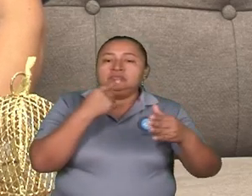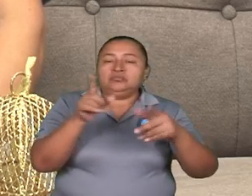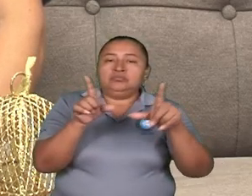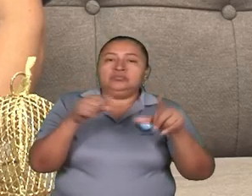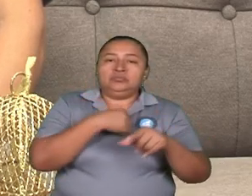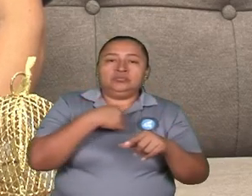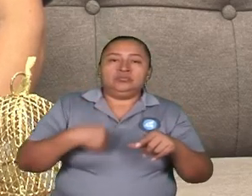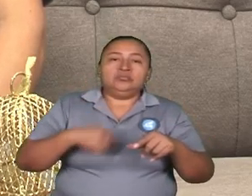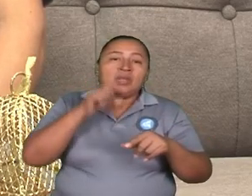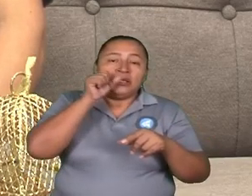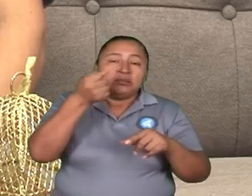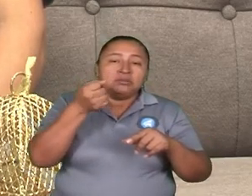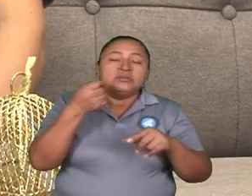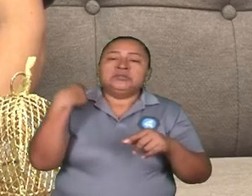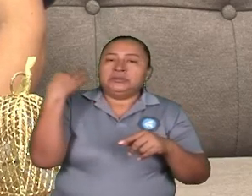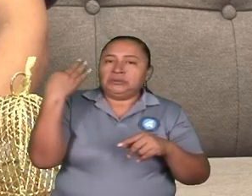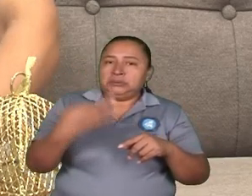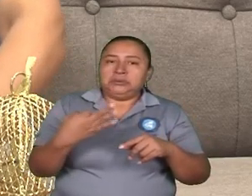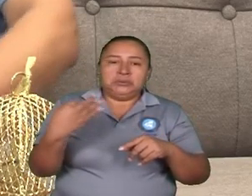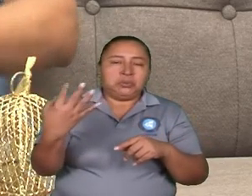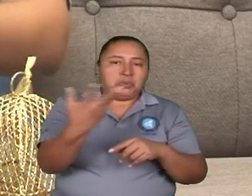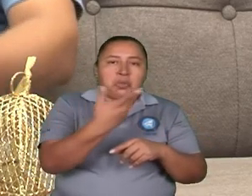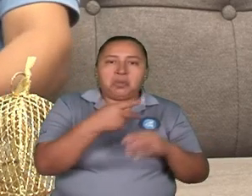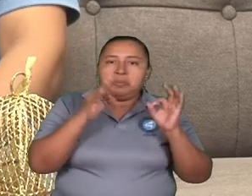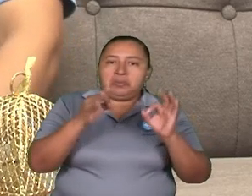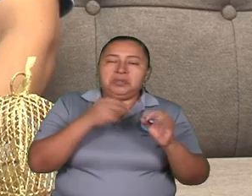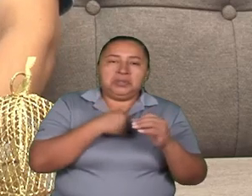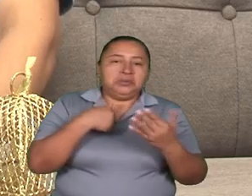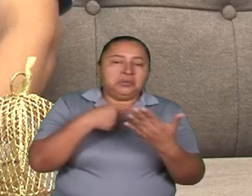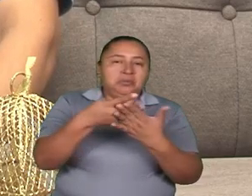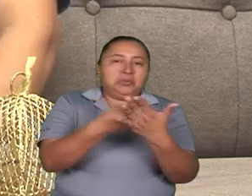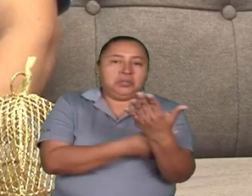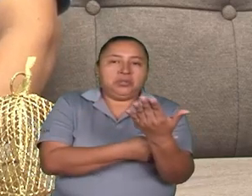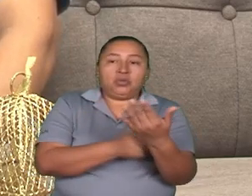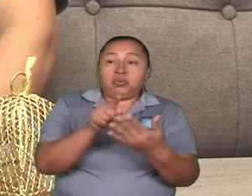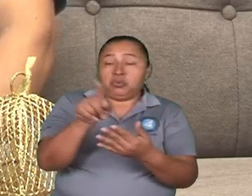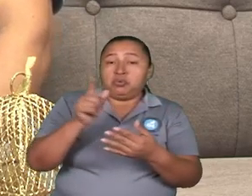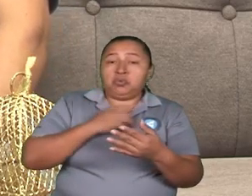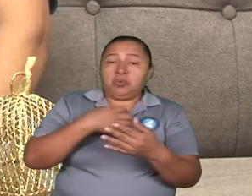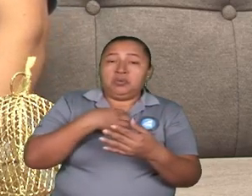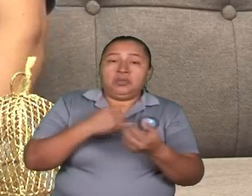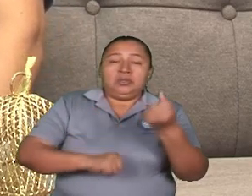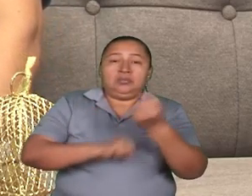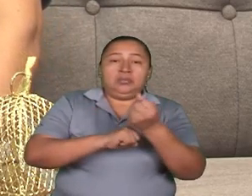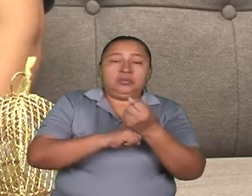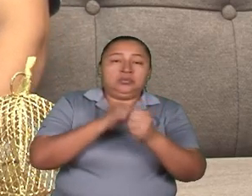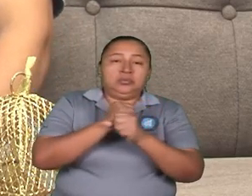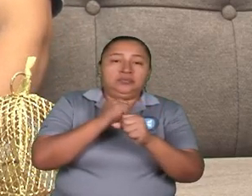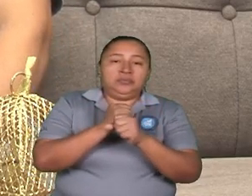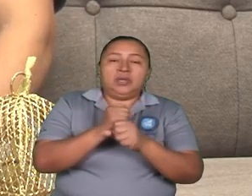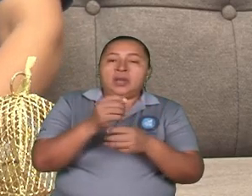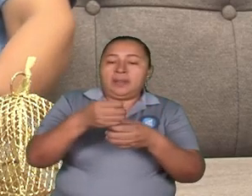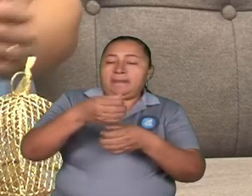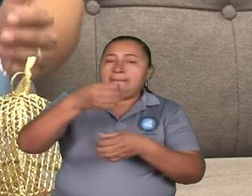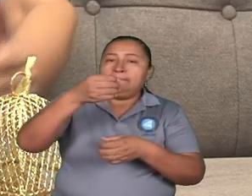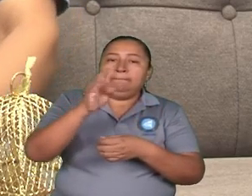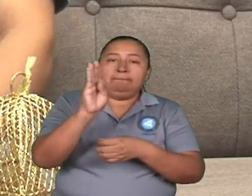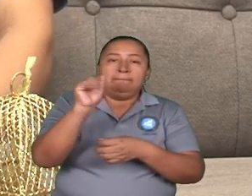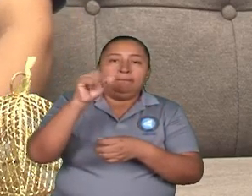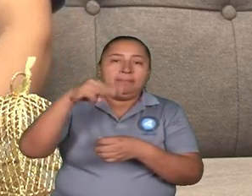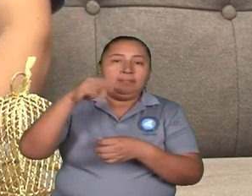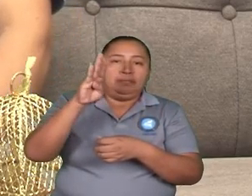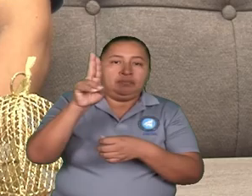anterior, pero también la calidad de la gastronomía nicaragüense, ir elevando también la parada. Así es, yo iba a llegar hasta